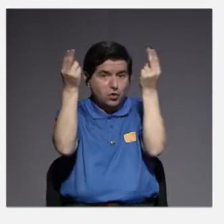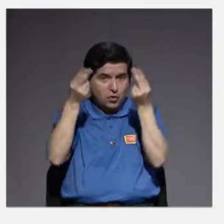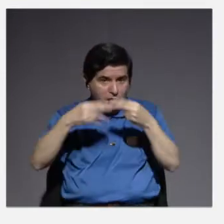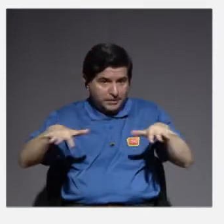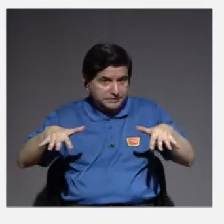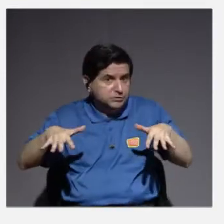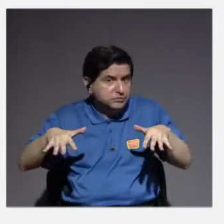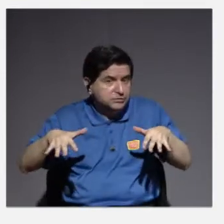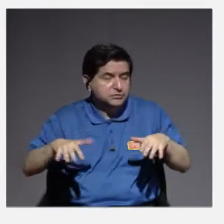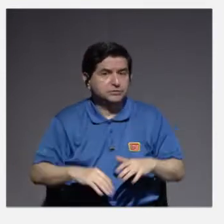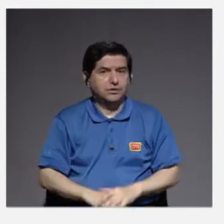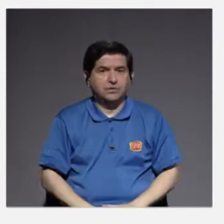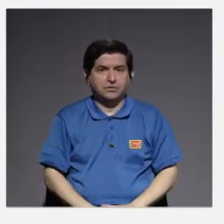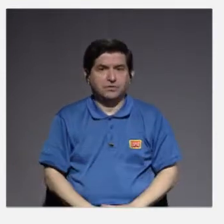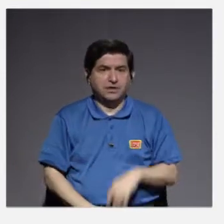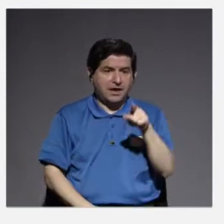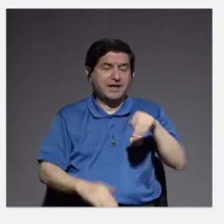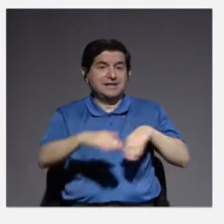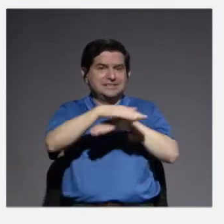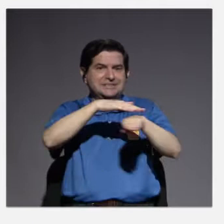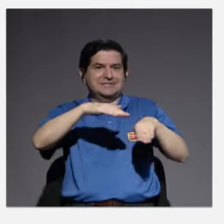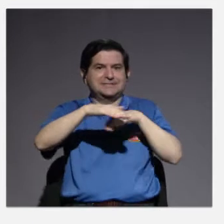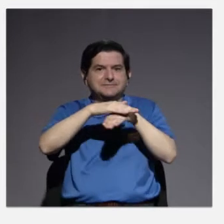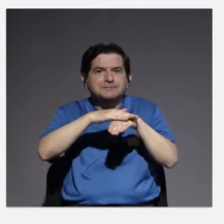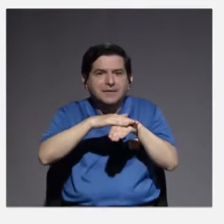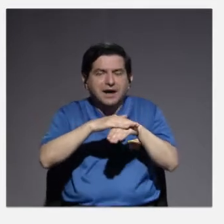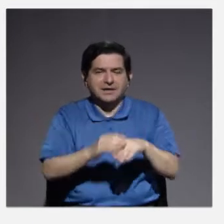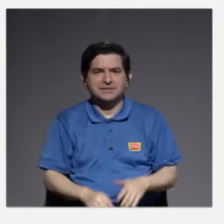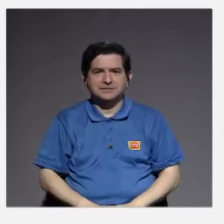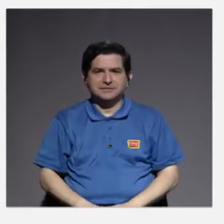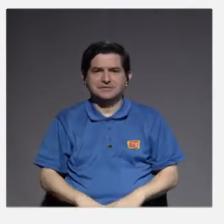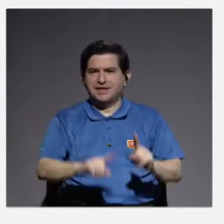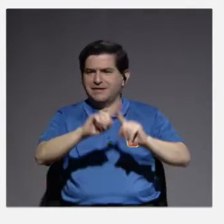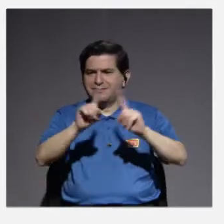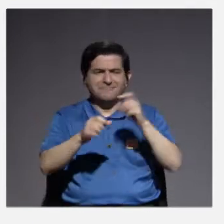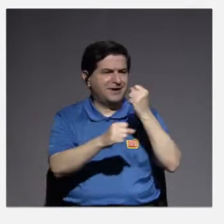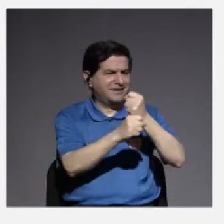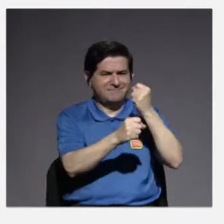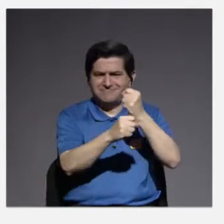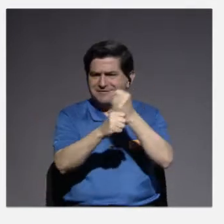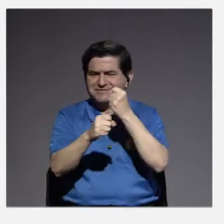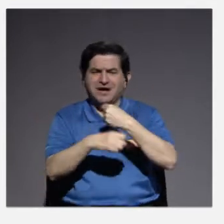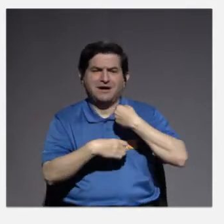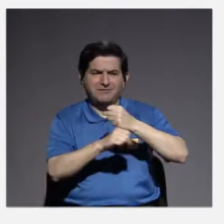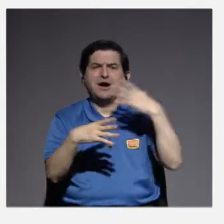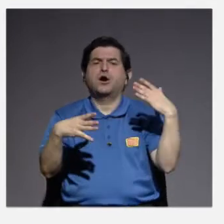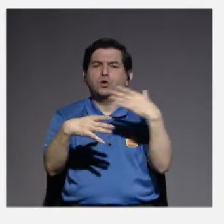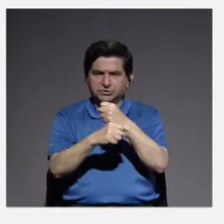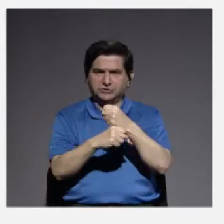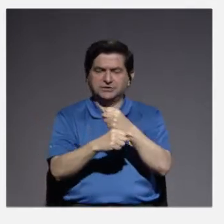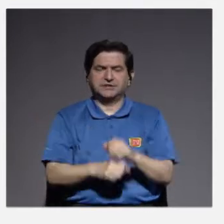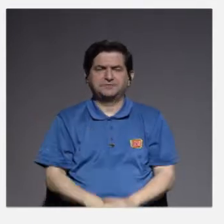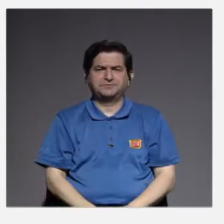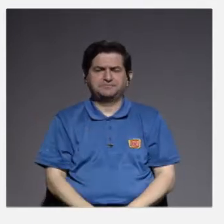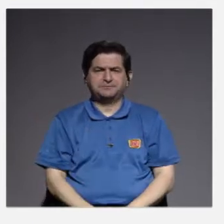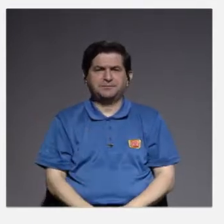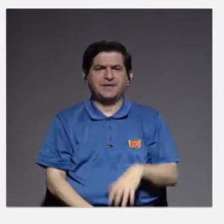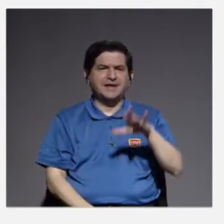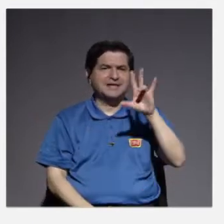como la base sobre la que se genera mucho trabajo municipal. Y aquí lo que podemos ver